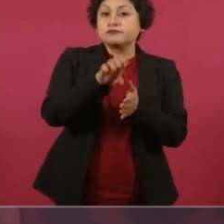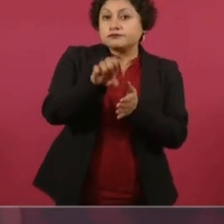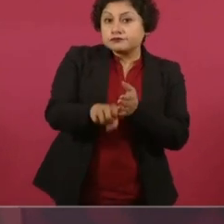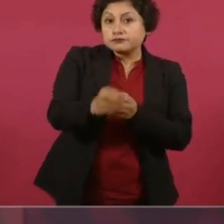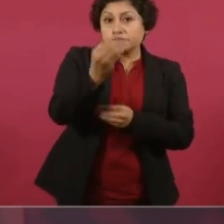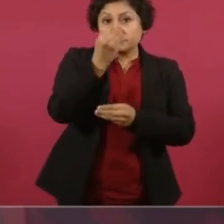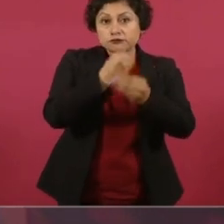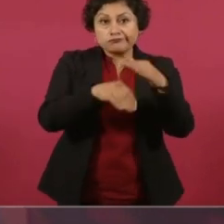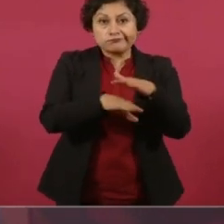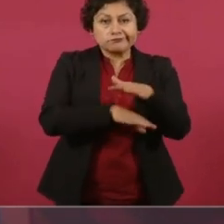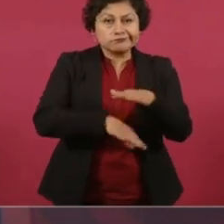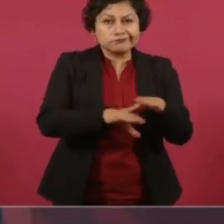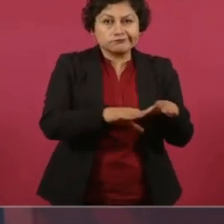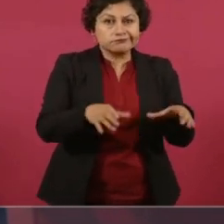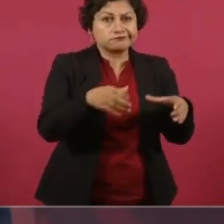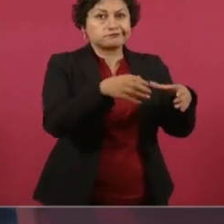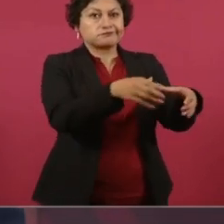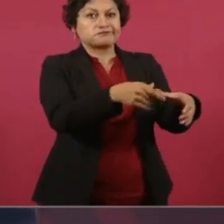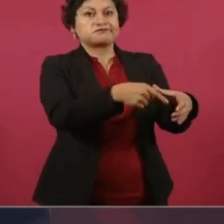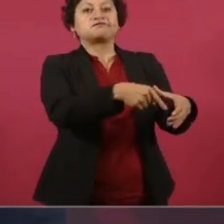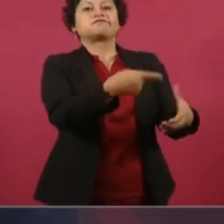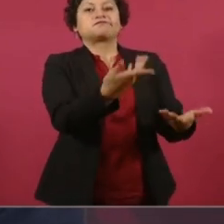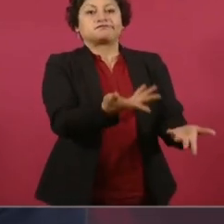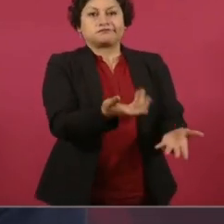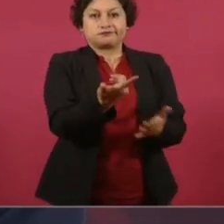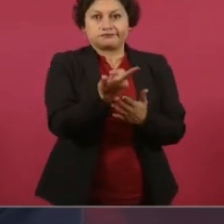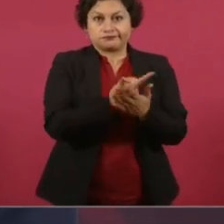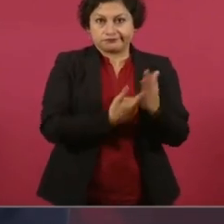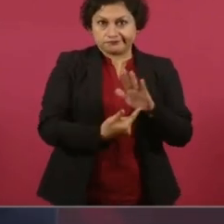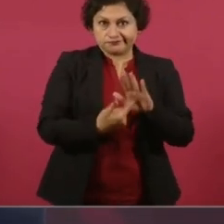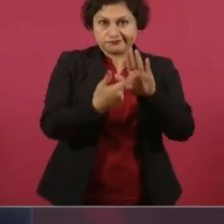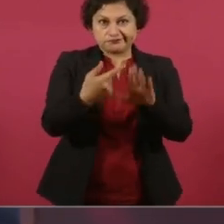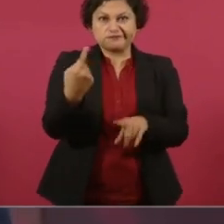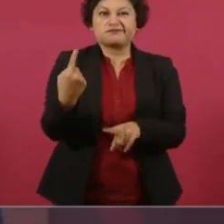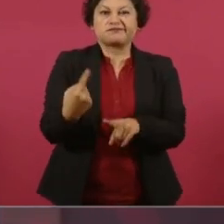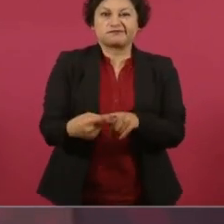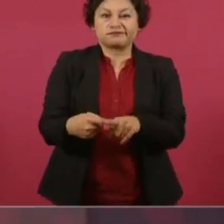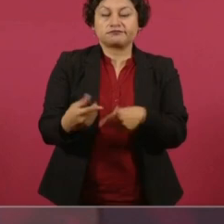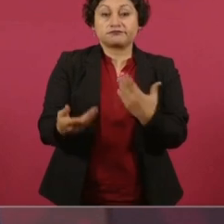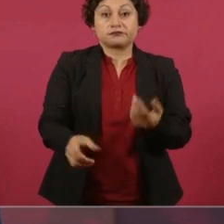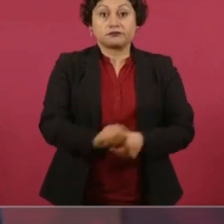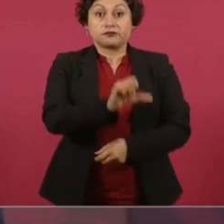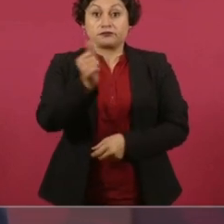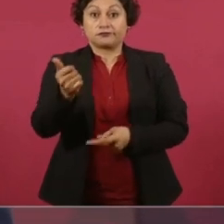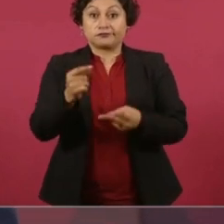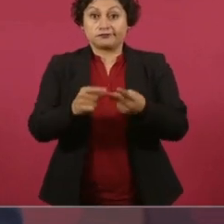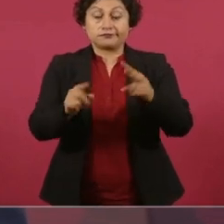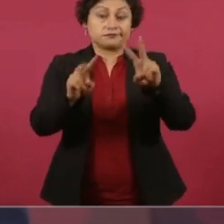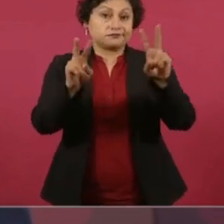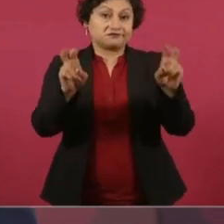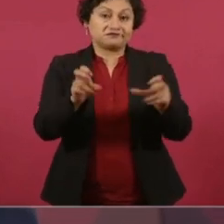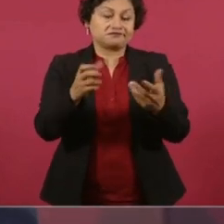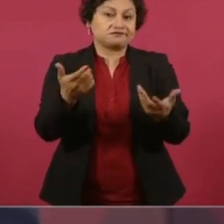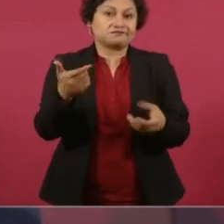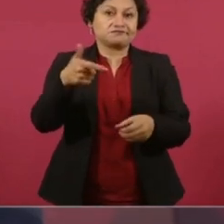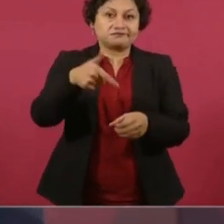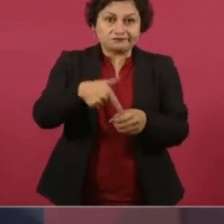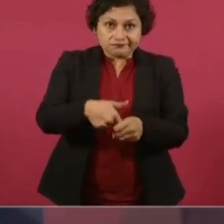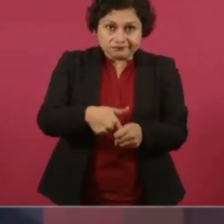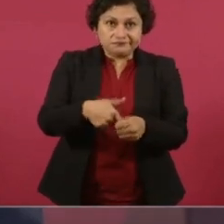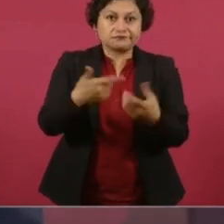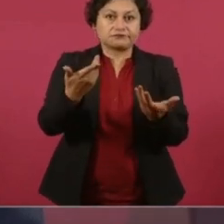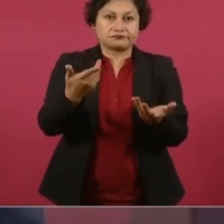gasolinas, que como sabemos, de los aumentos en